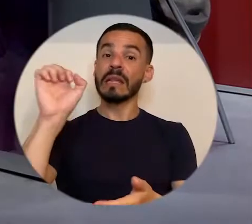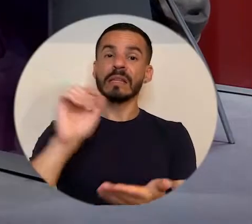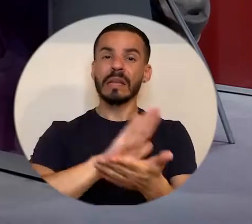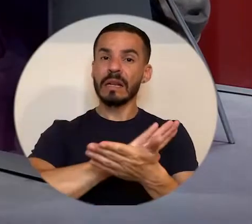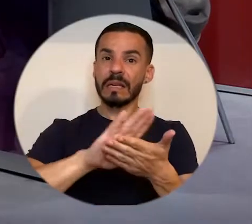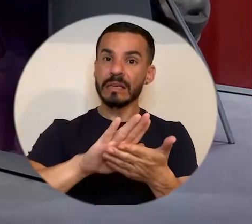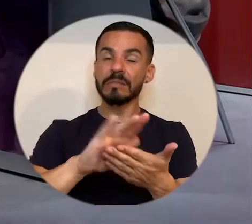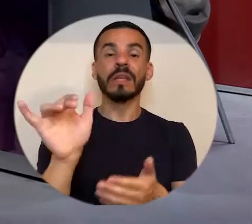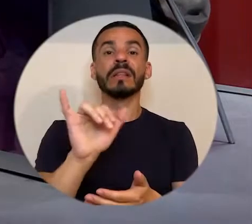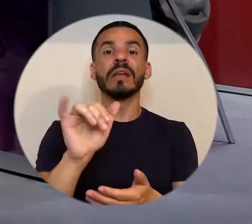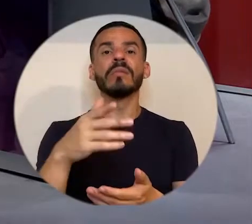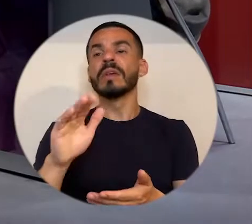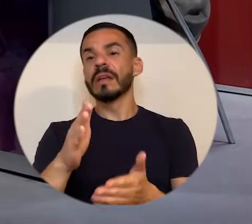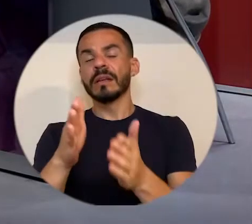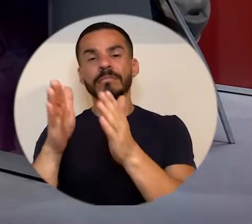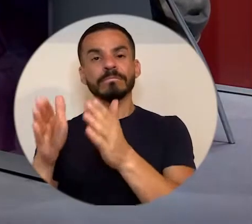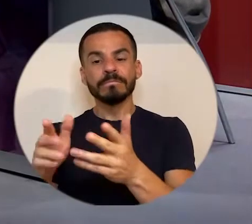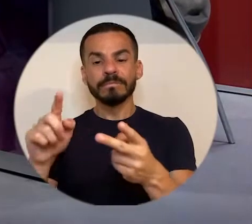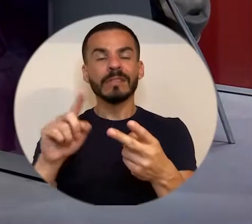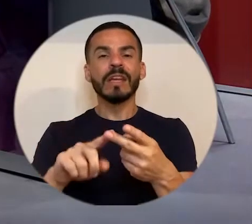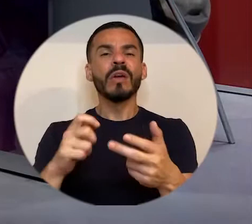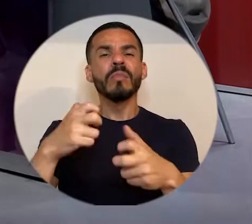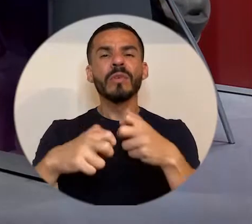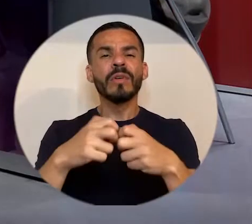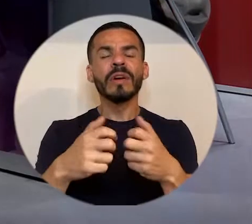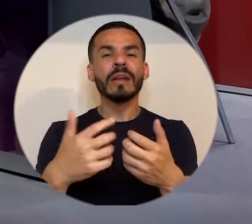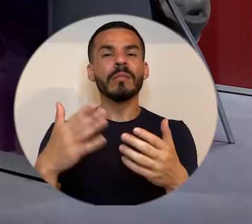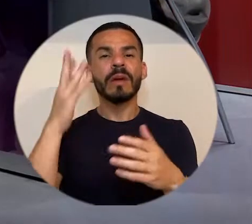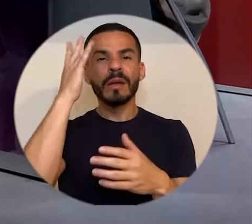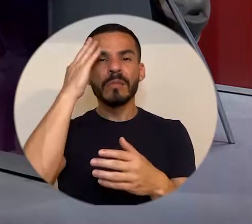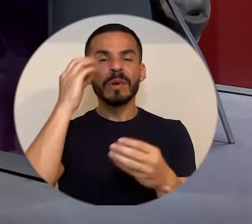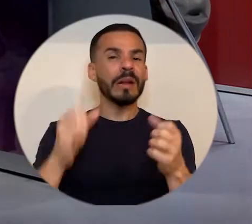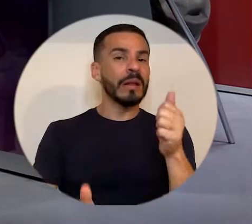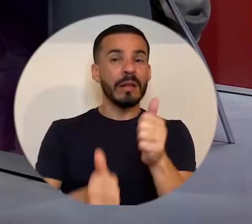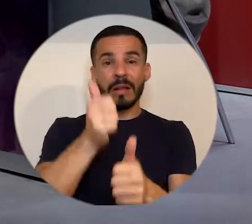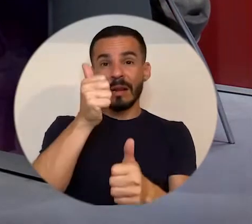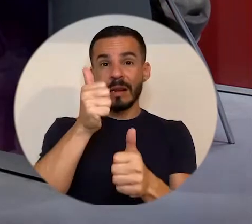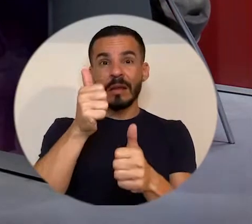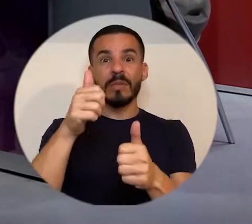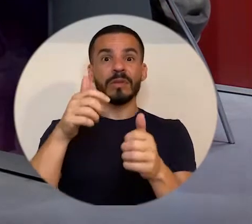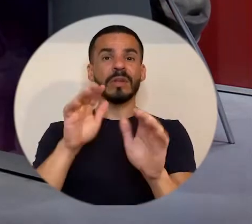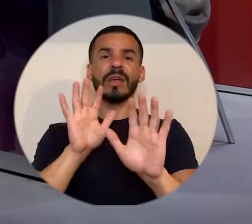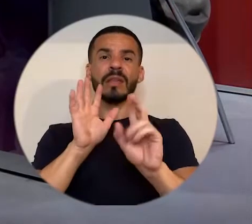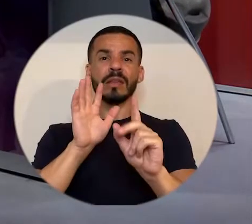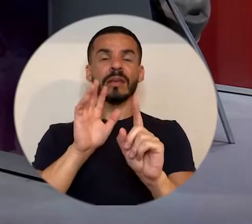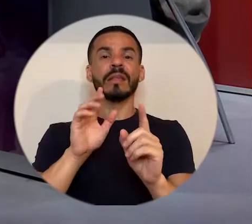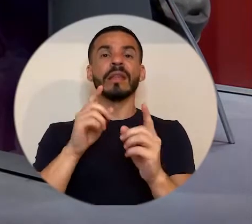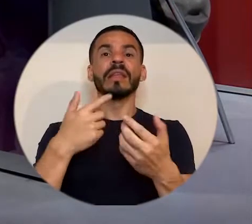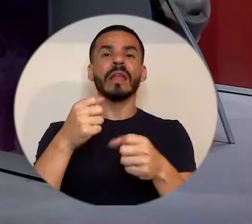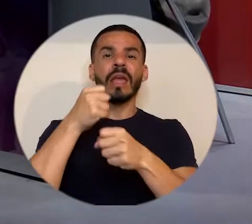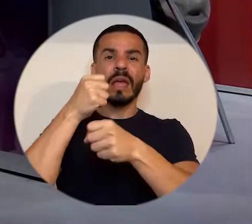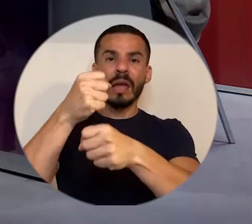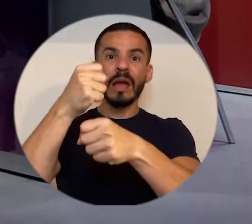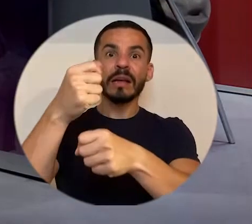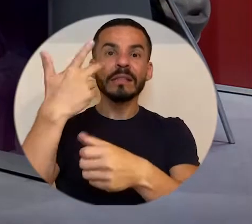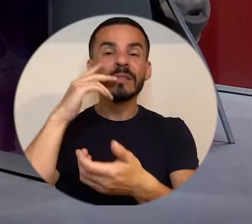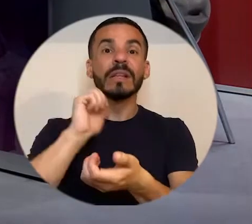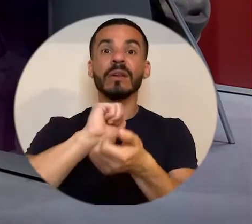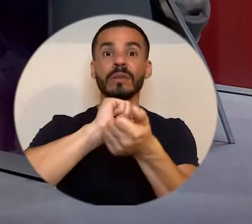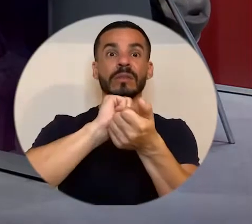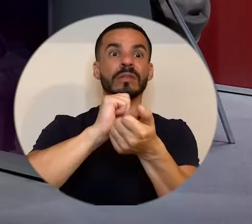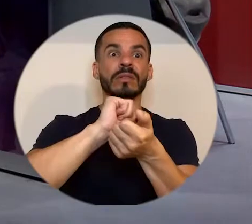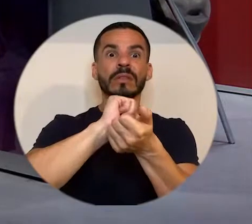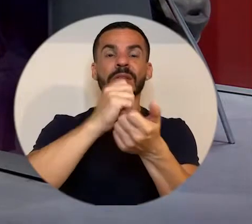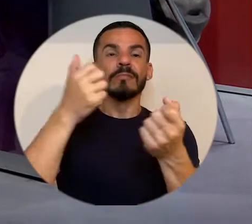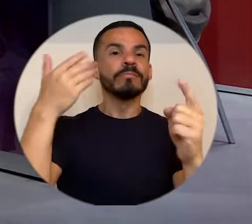otra parte está el problema que agobia, digamos, a la mayoría de activistas en el área del ambiente, que son los daños irreversibles que el